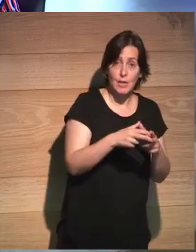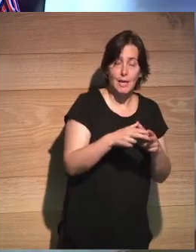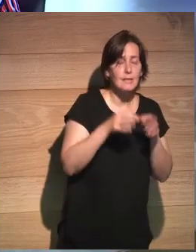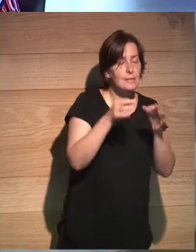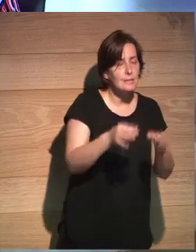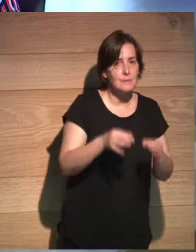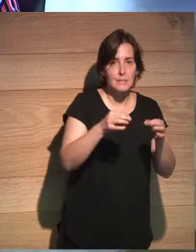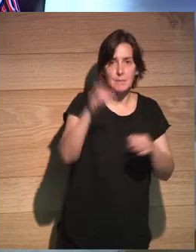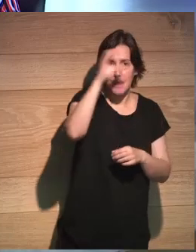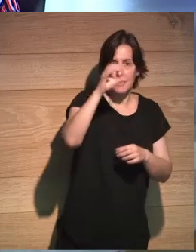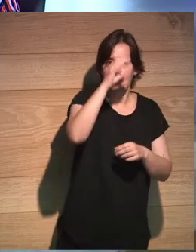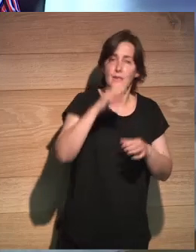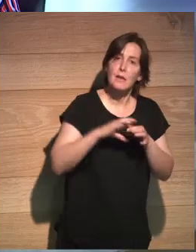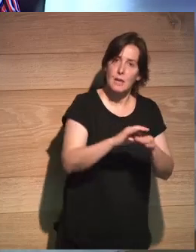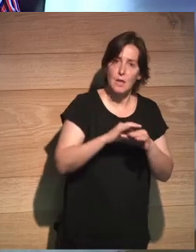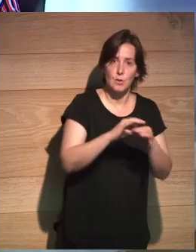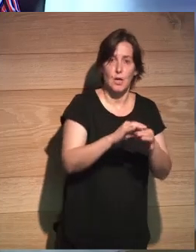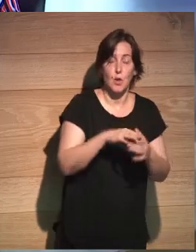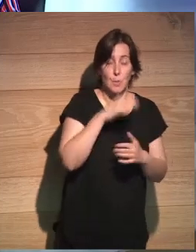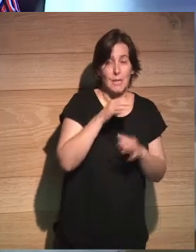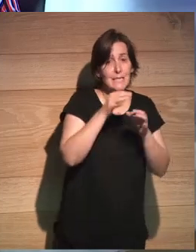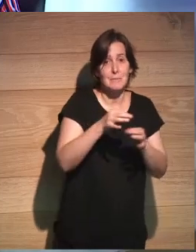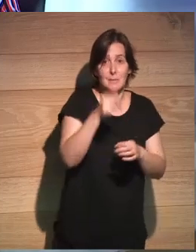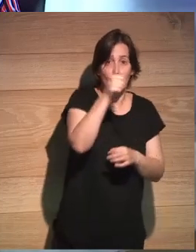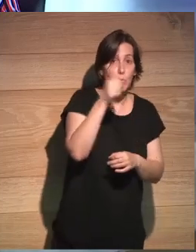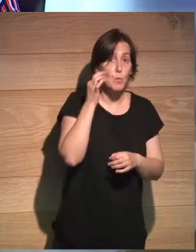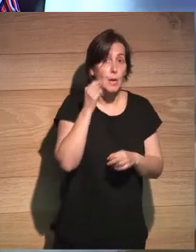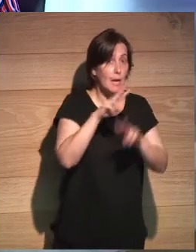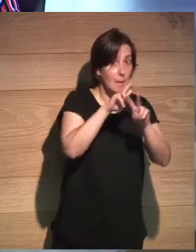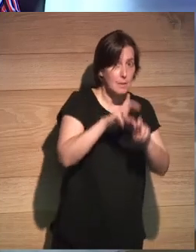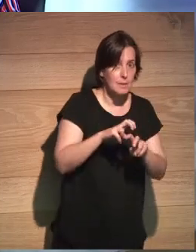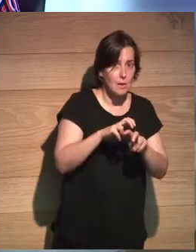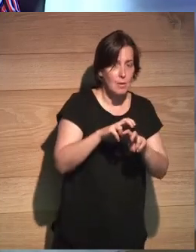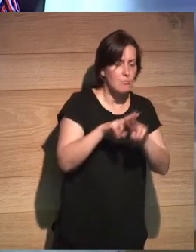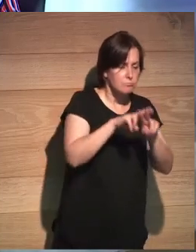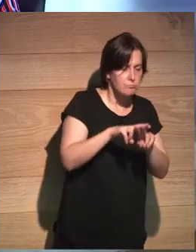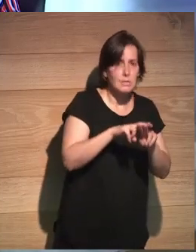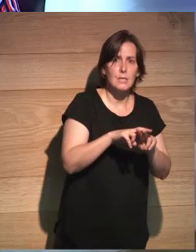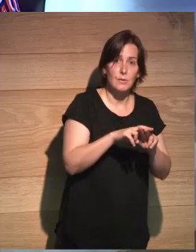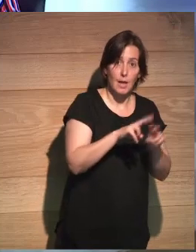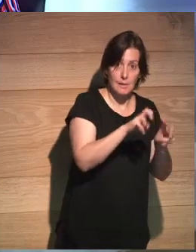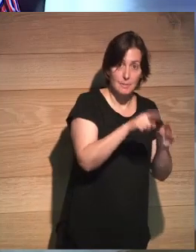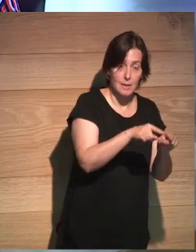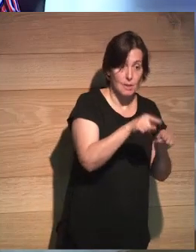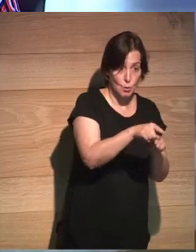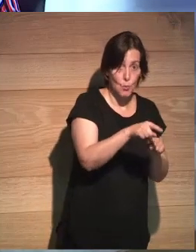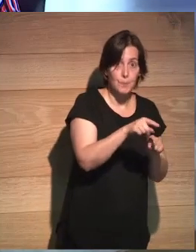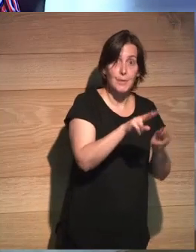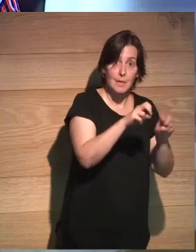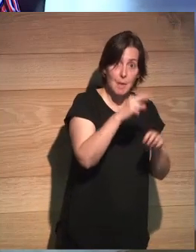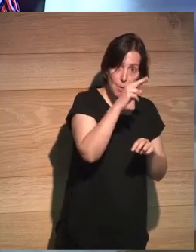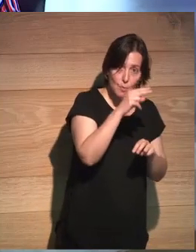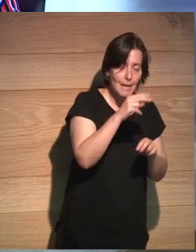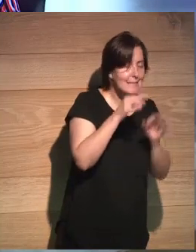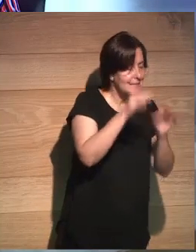ciencia. Siempre hay un investigador o una investigadora en el mundo que está estudiando eso, eso que a ti te preocupa, alguien lo está